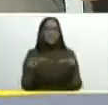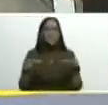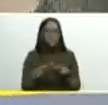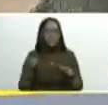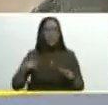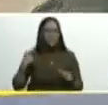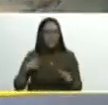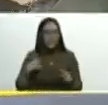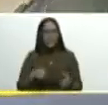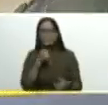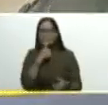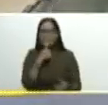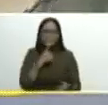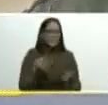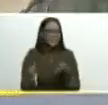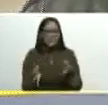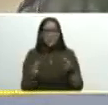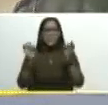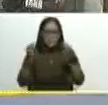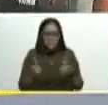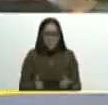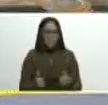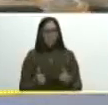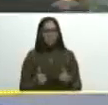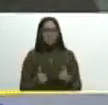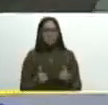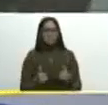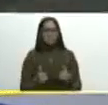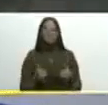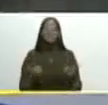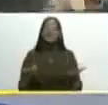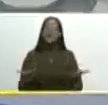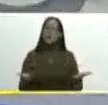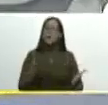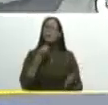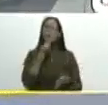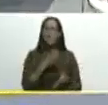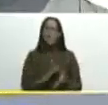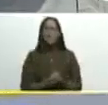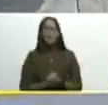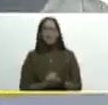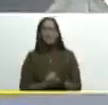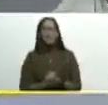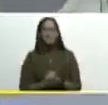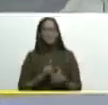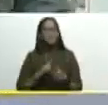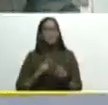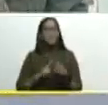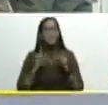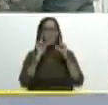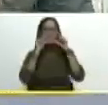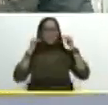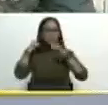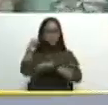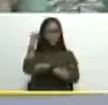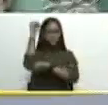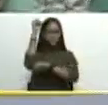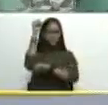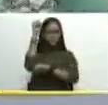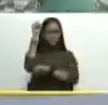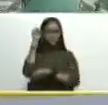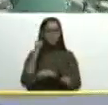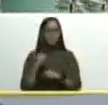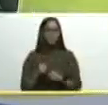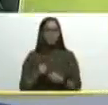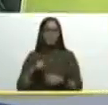que manejar y tenemos que manejar bien. Ah, bueno. Entonces, Superbigote sacó su anillo mágico